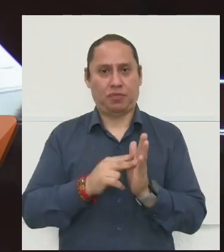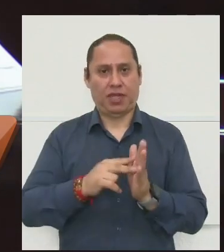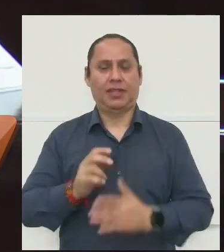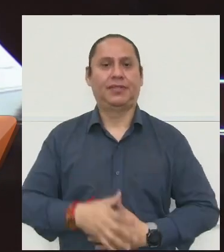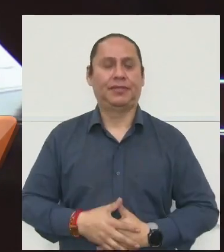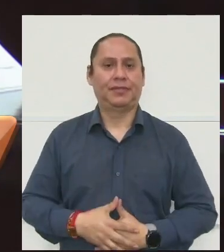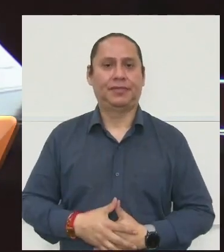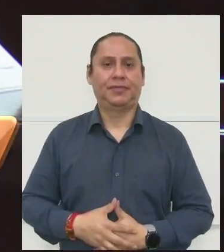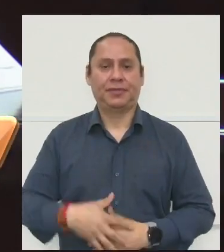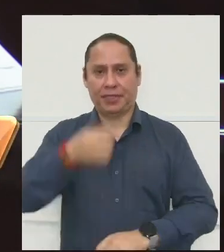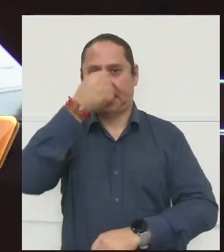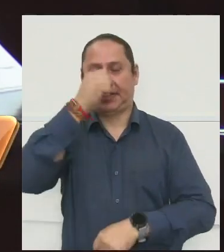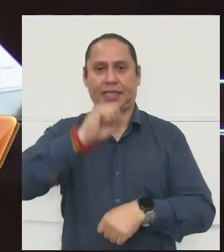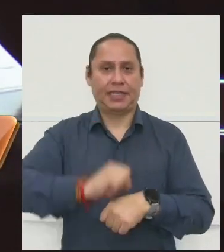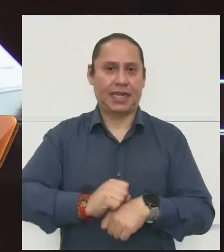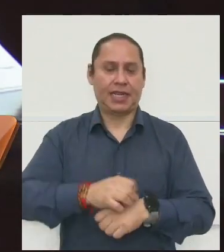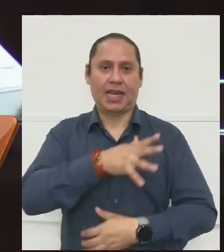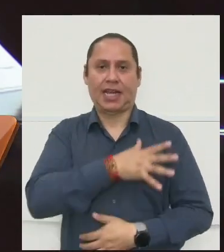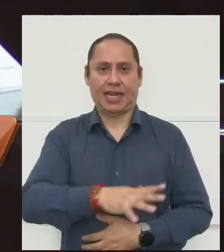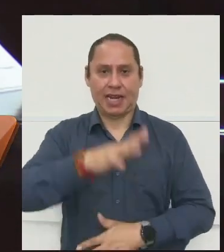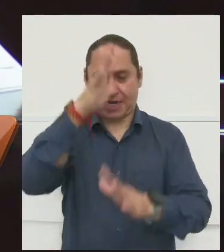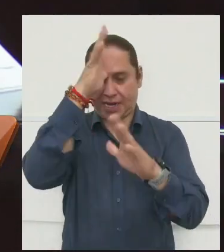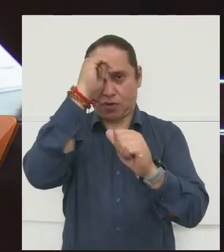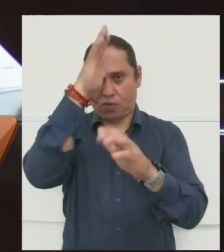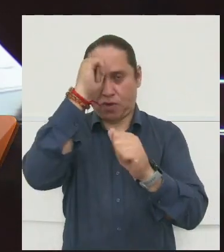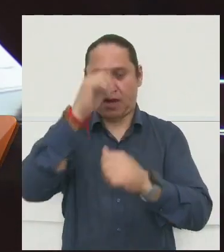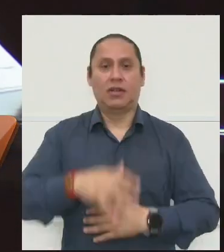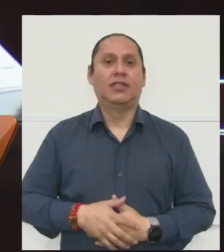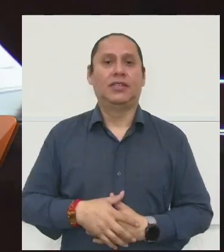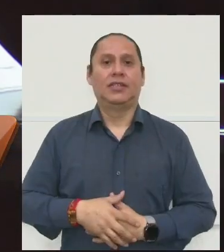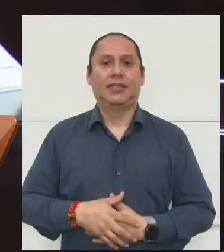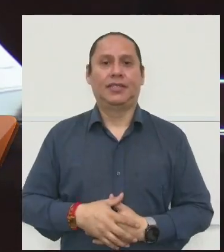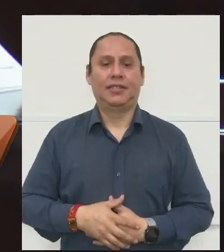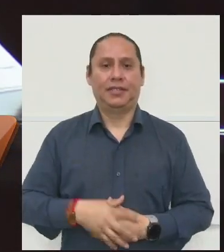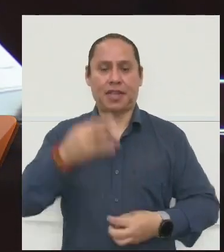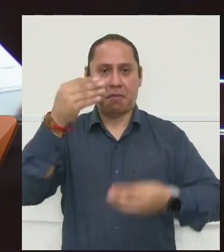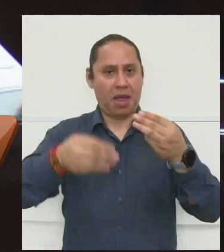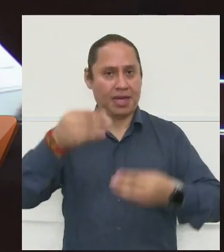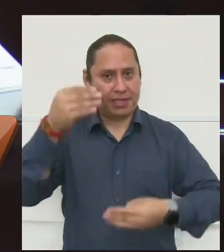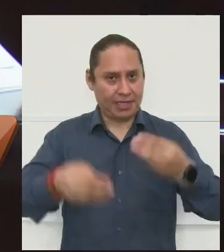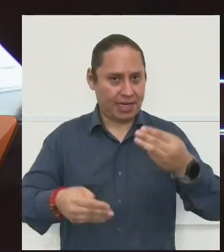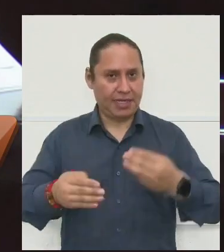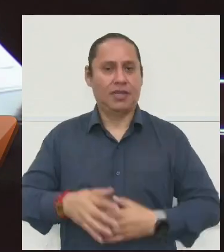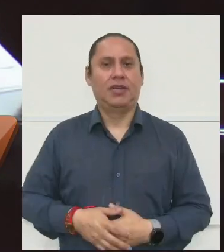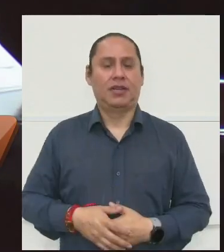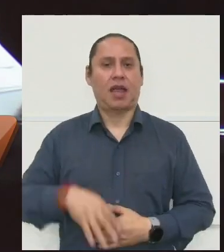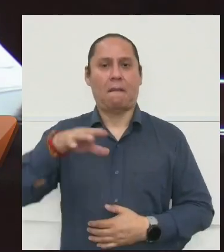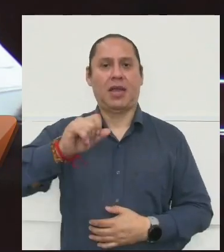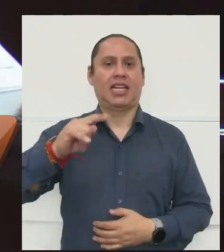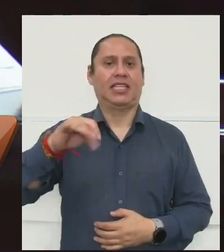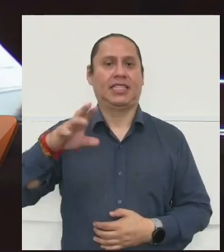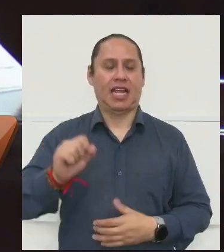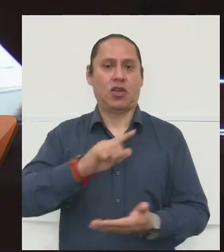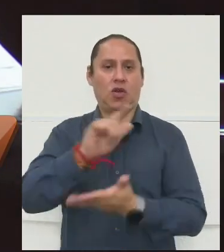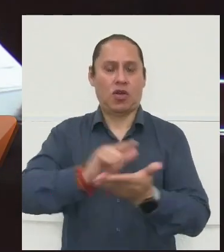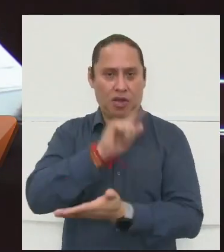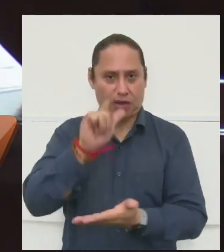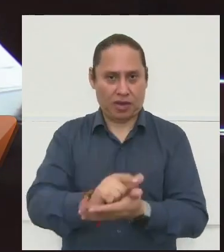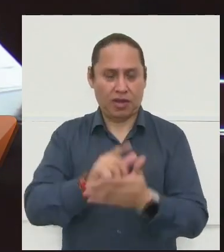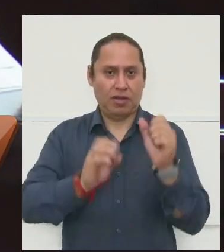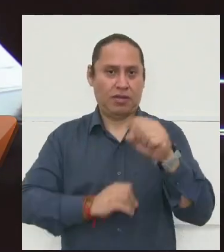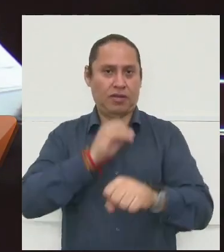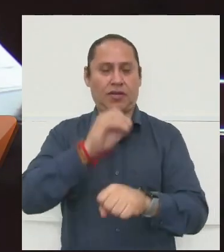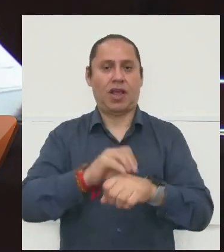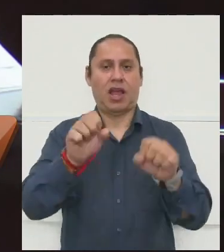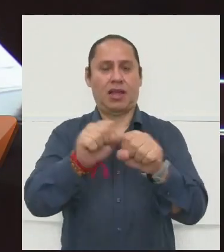1999-2000 secretario general de acuerdos en funciones de magistrado por Ministerio de ley adscrito a